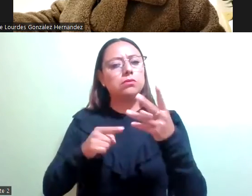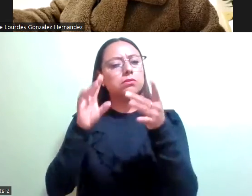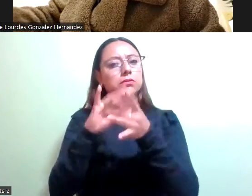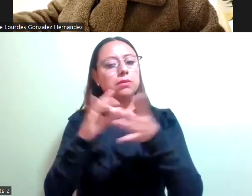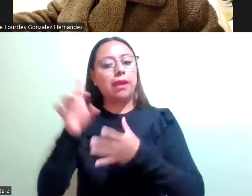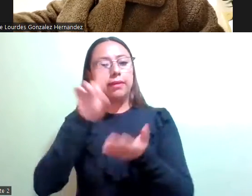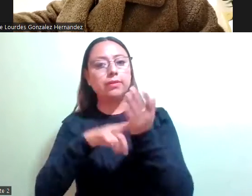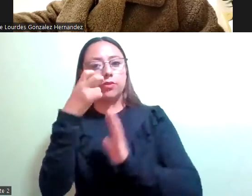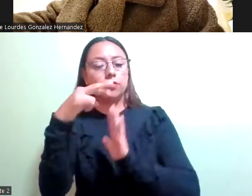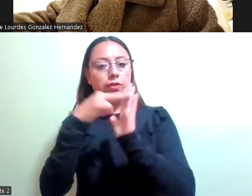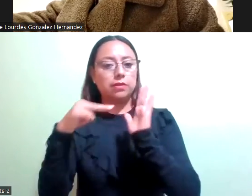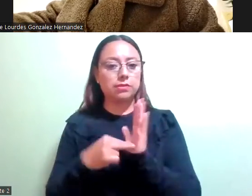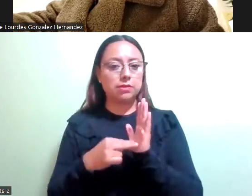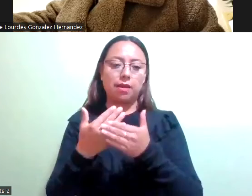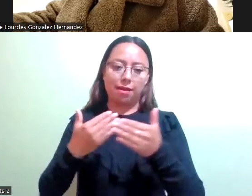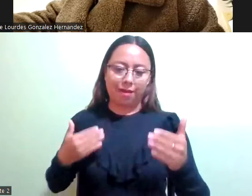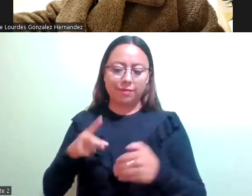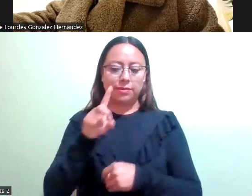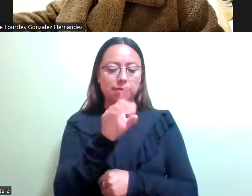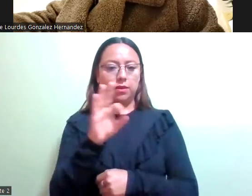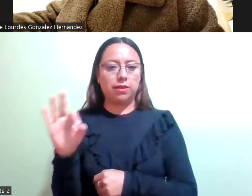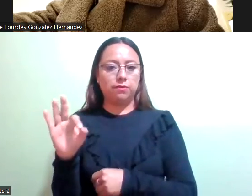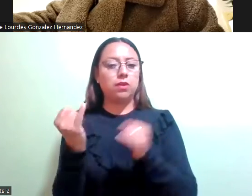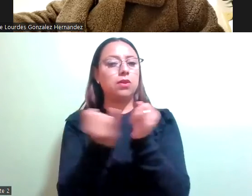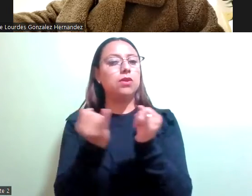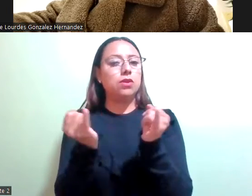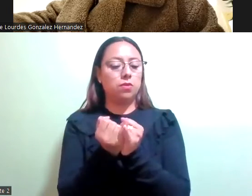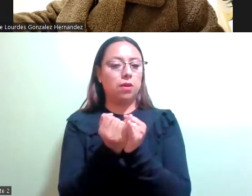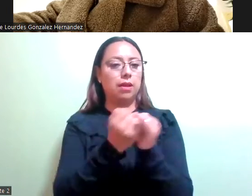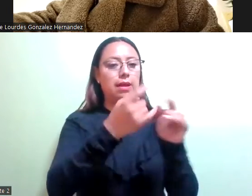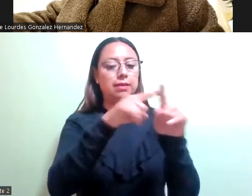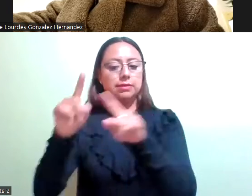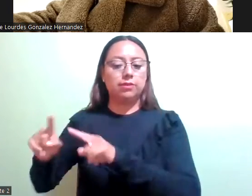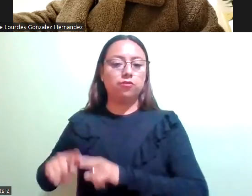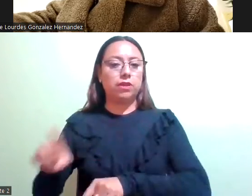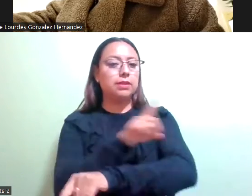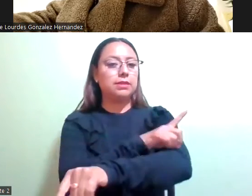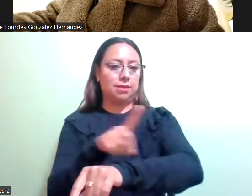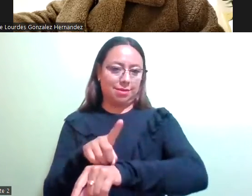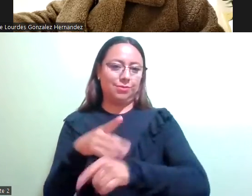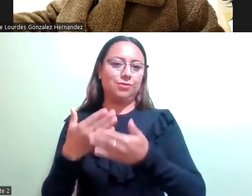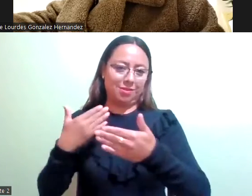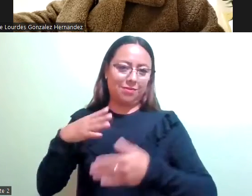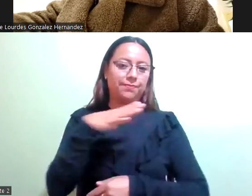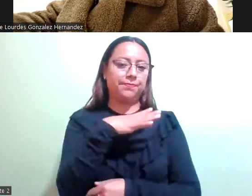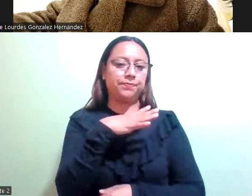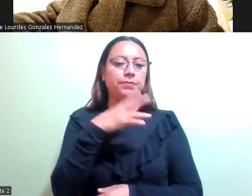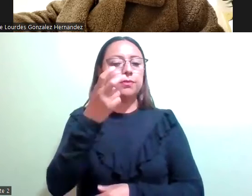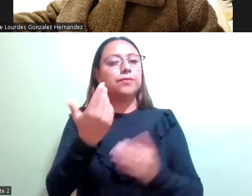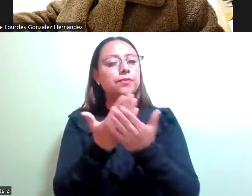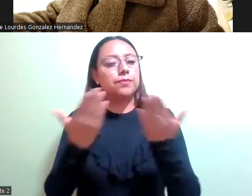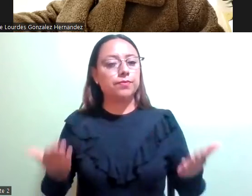norma al entonces Distrito Federal y a las denominadas delegaciones, por lo que se considera oportuna